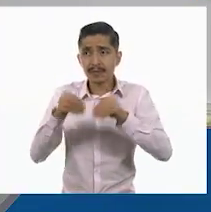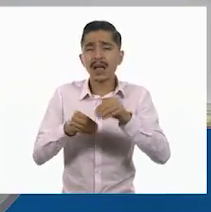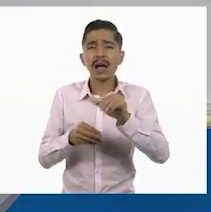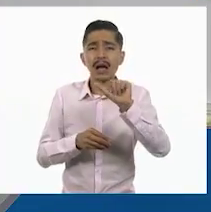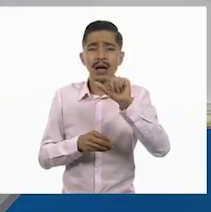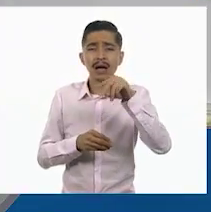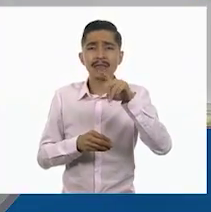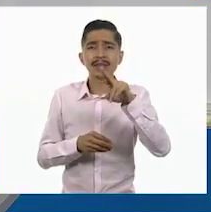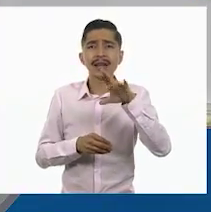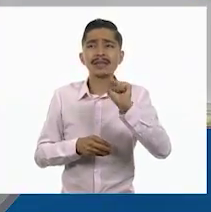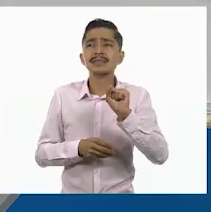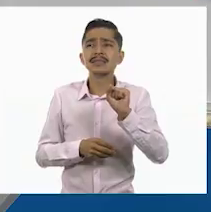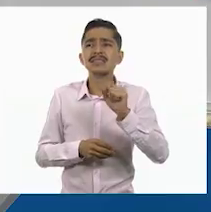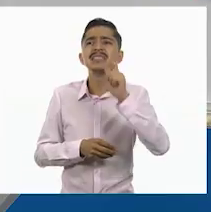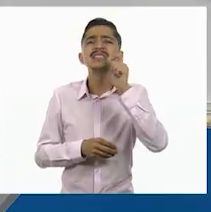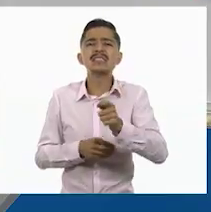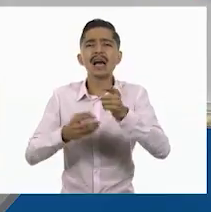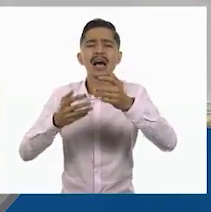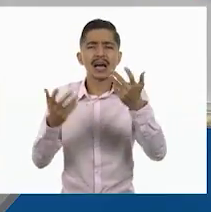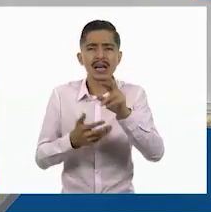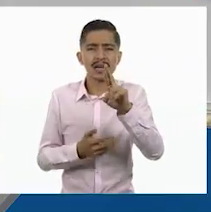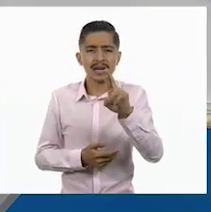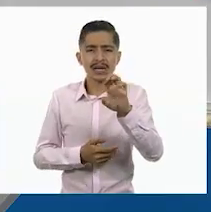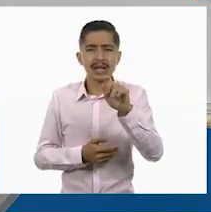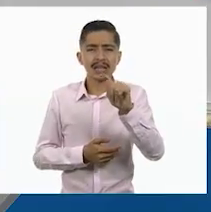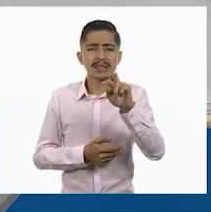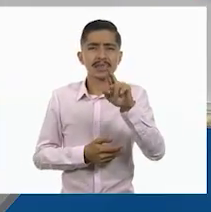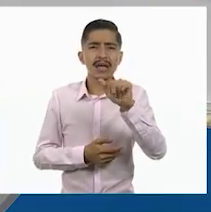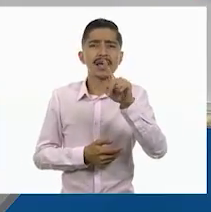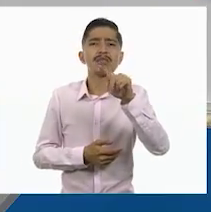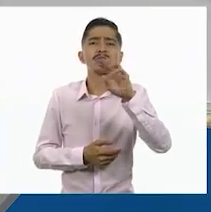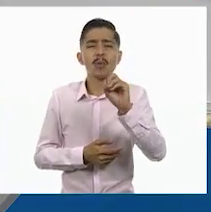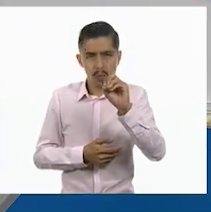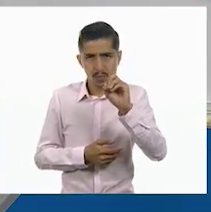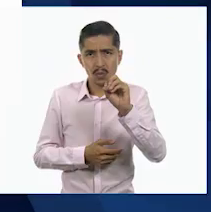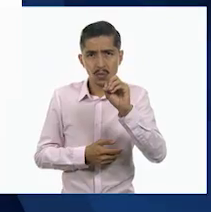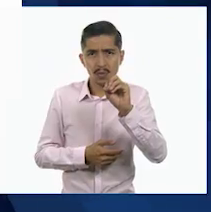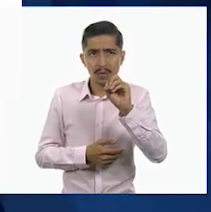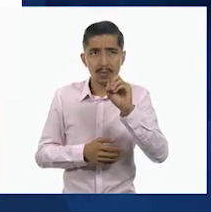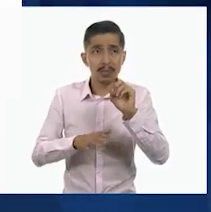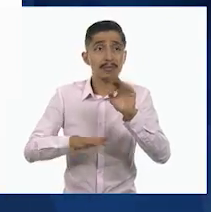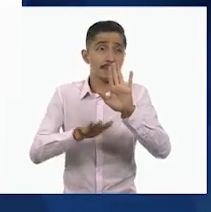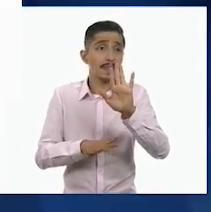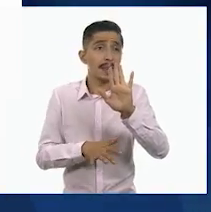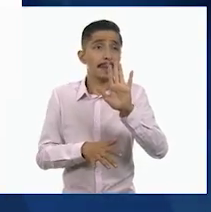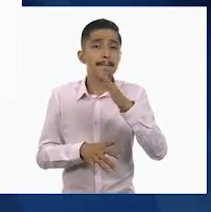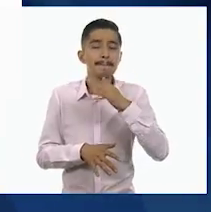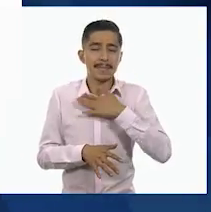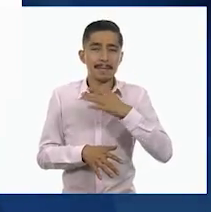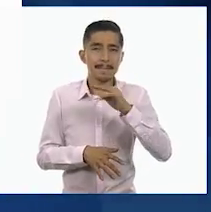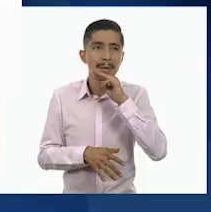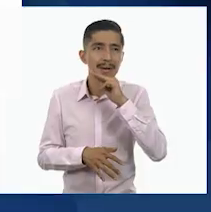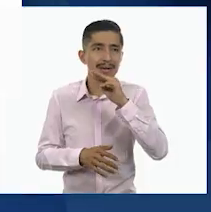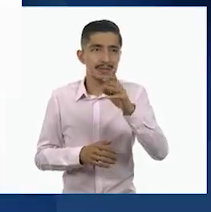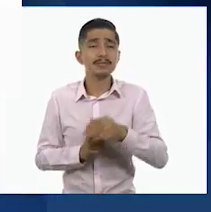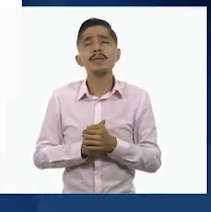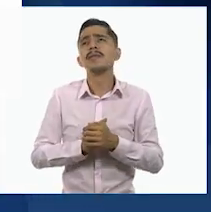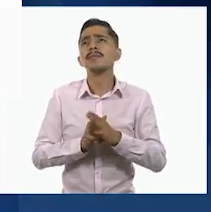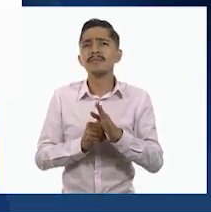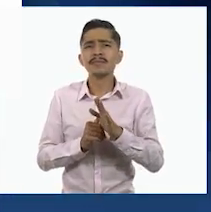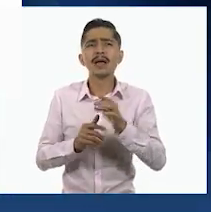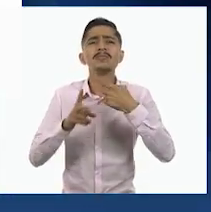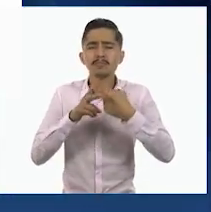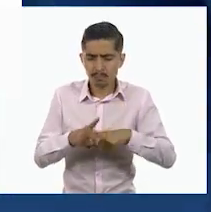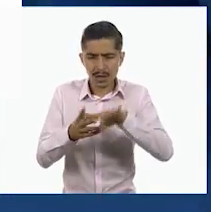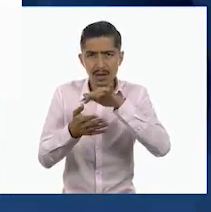que se llama Retrato de mi madre. Retrato a mi madre. Y vamos a empezar la lectura.